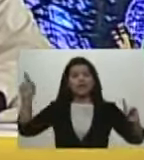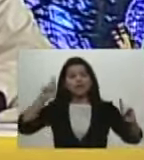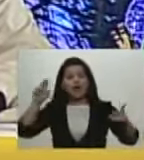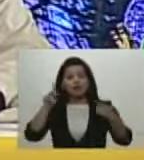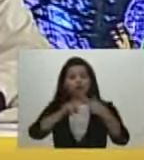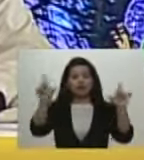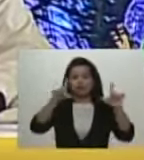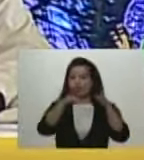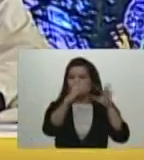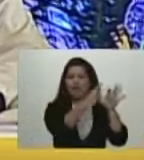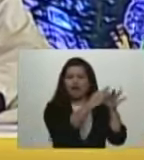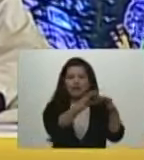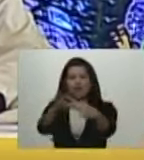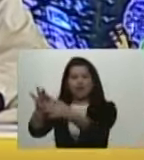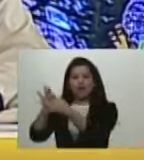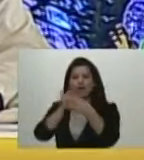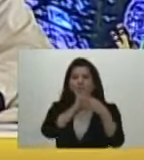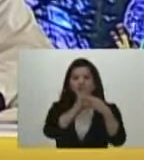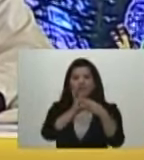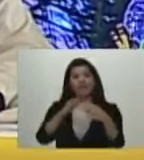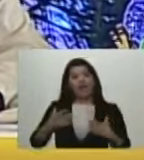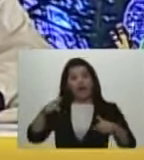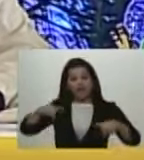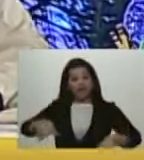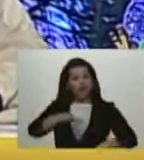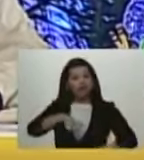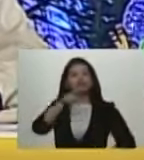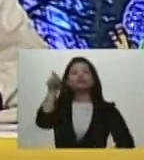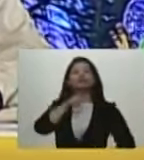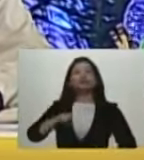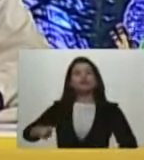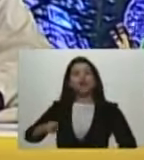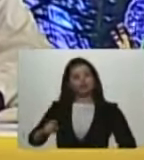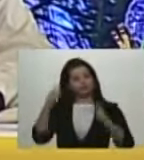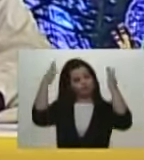Zulia. ¡Que viva el Zulia!